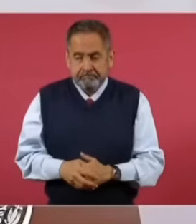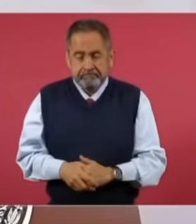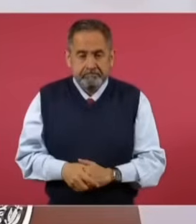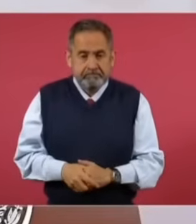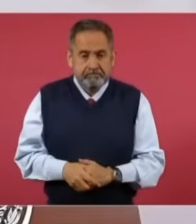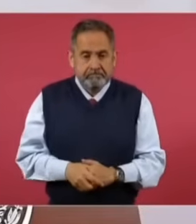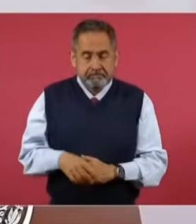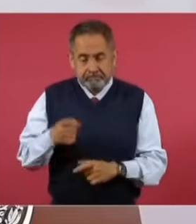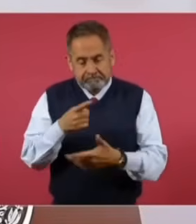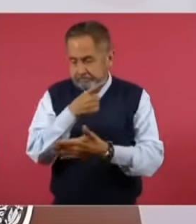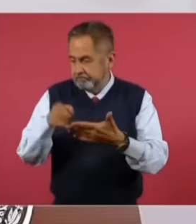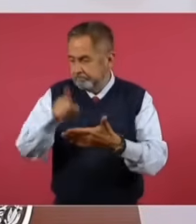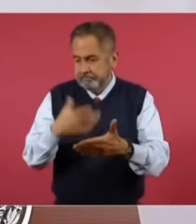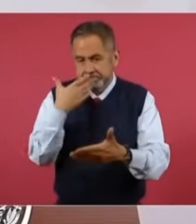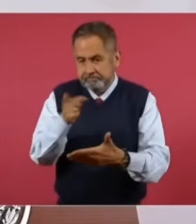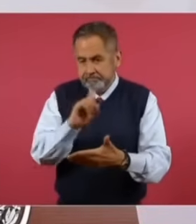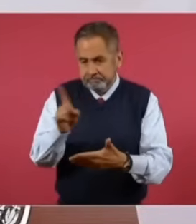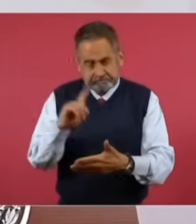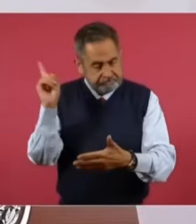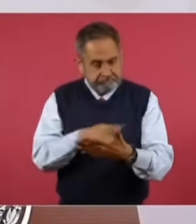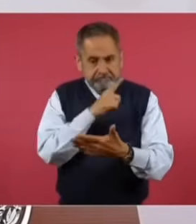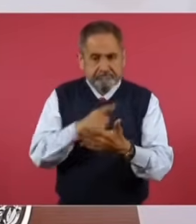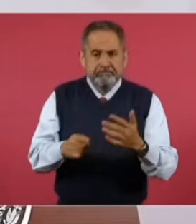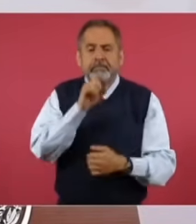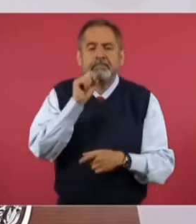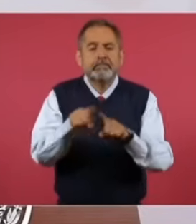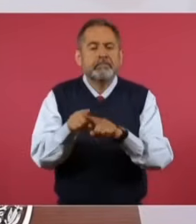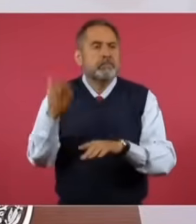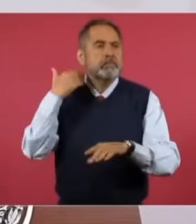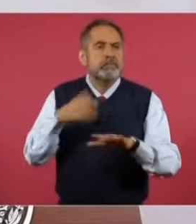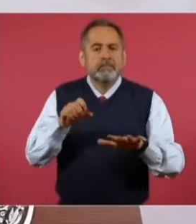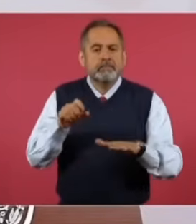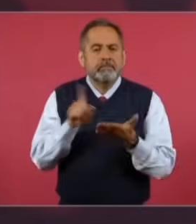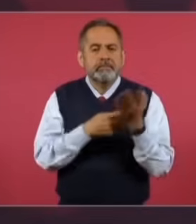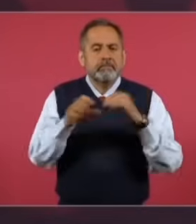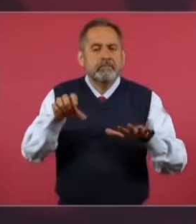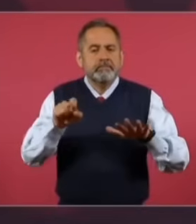y la condena. Es lo mismo del 68